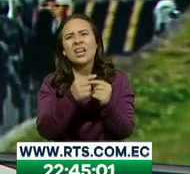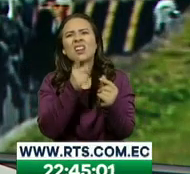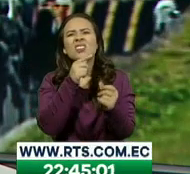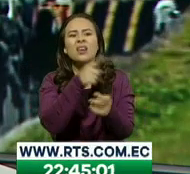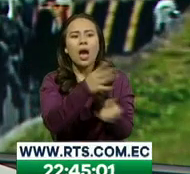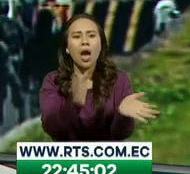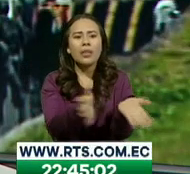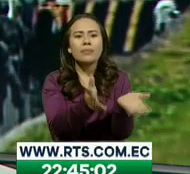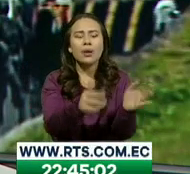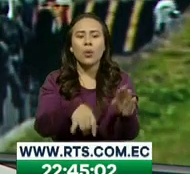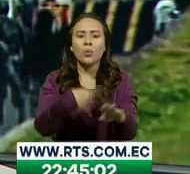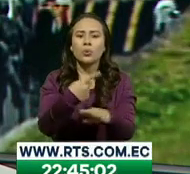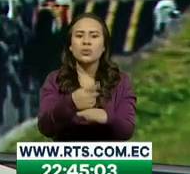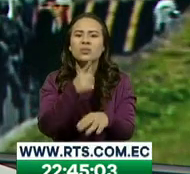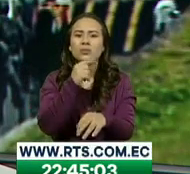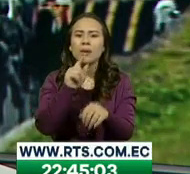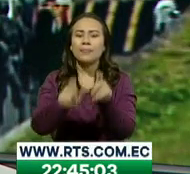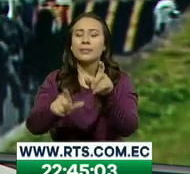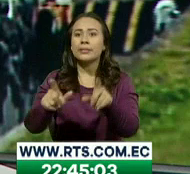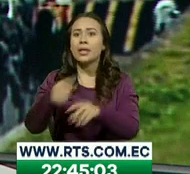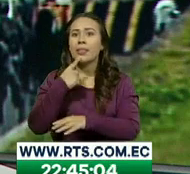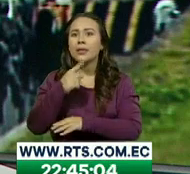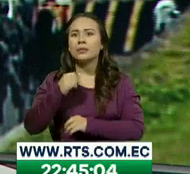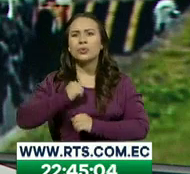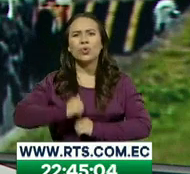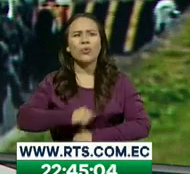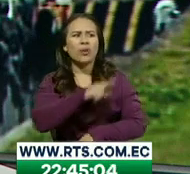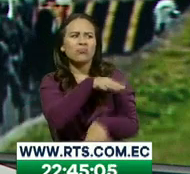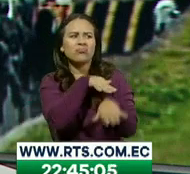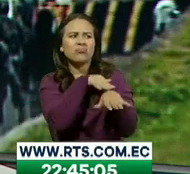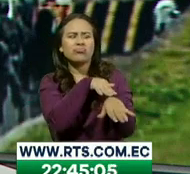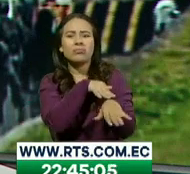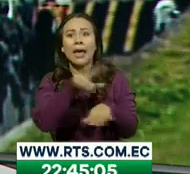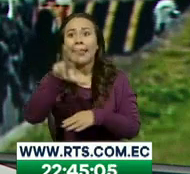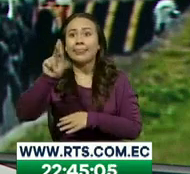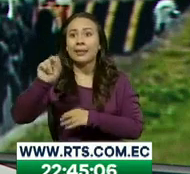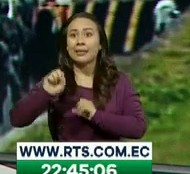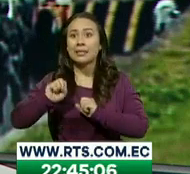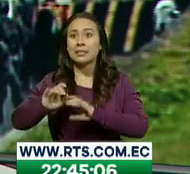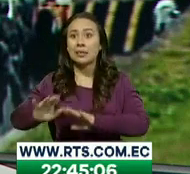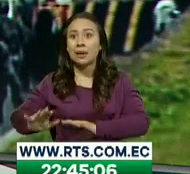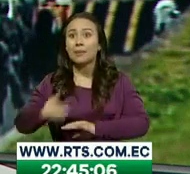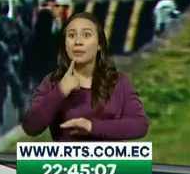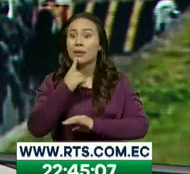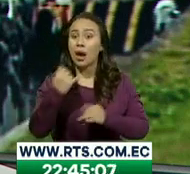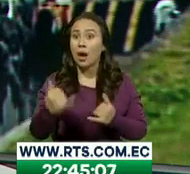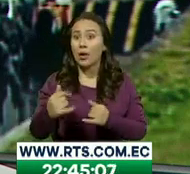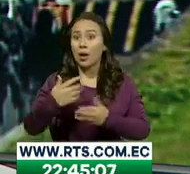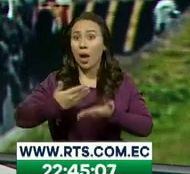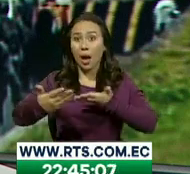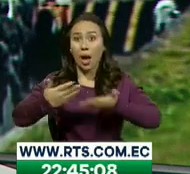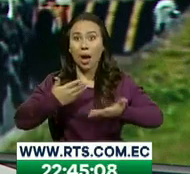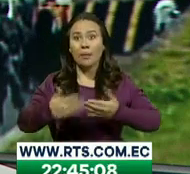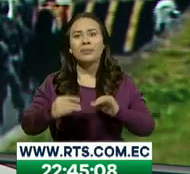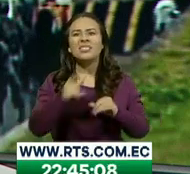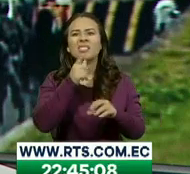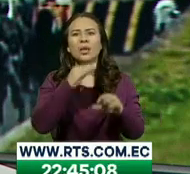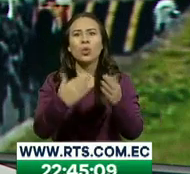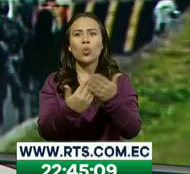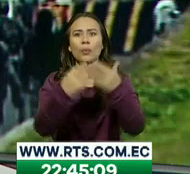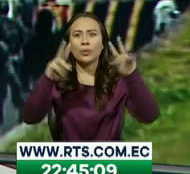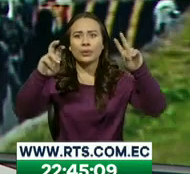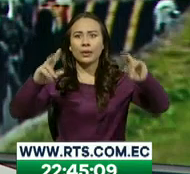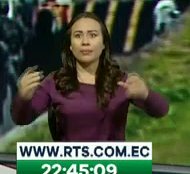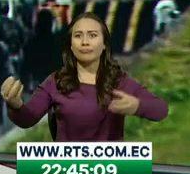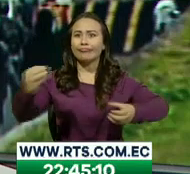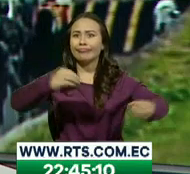impulsado procesos judiciales a personas que afirman ser víctimas del 30S. Durante esta diligencia se habrían integrado nuevos